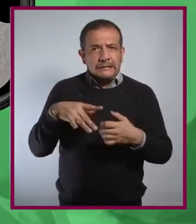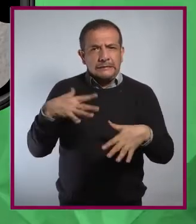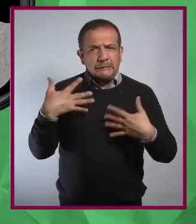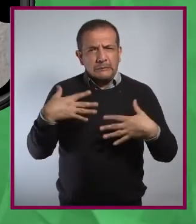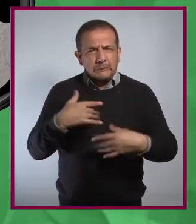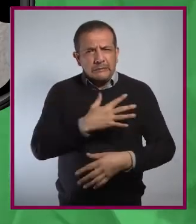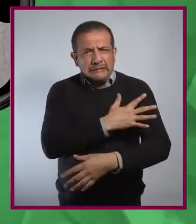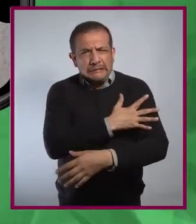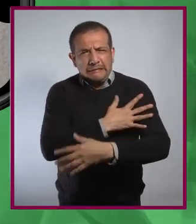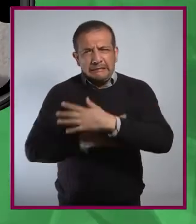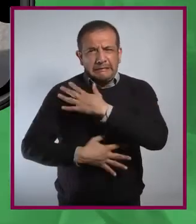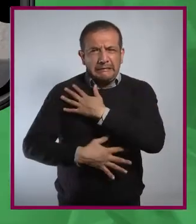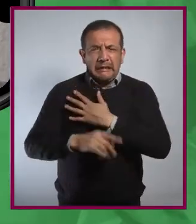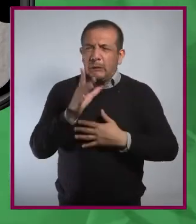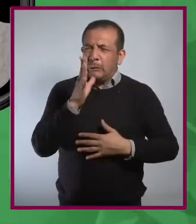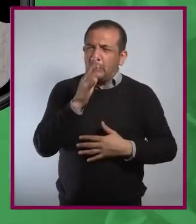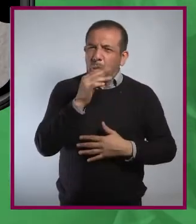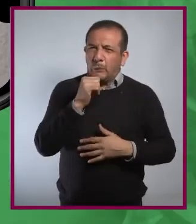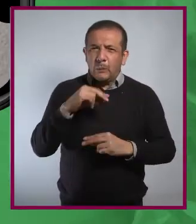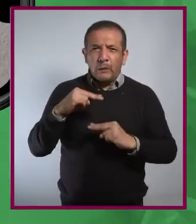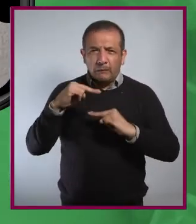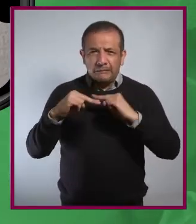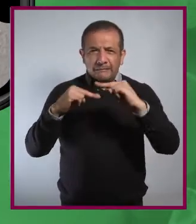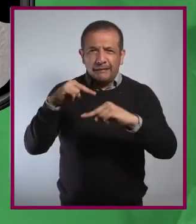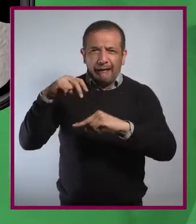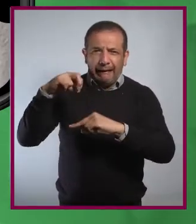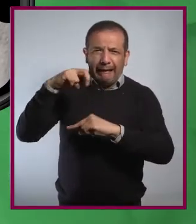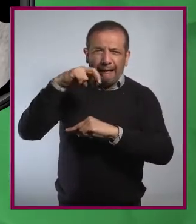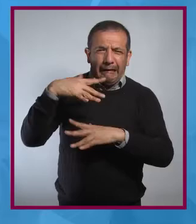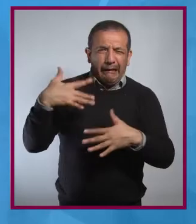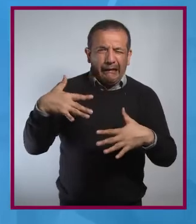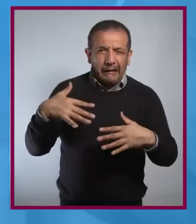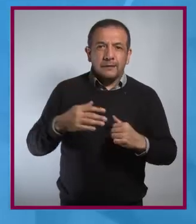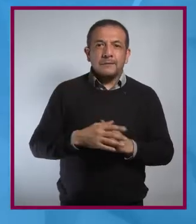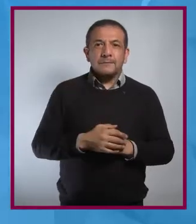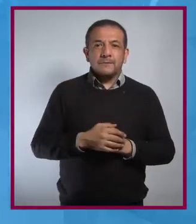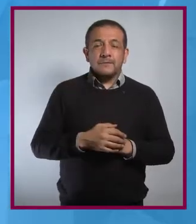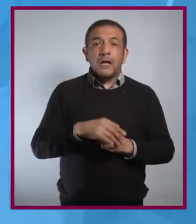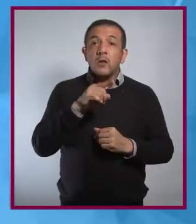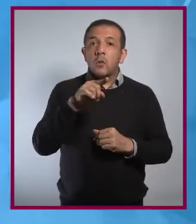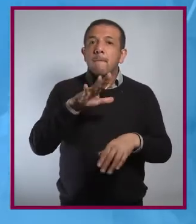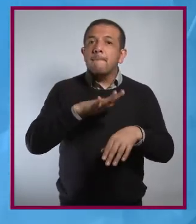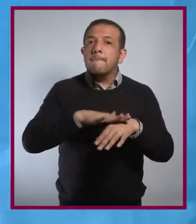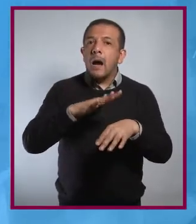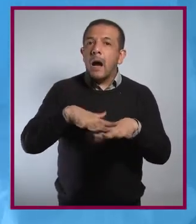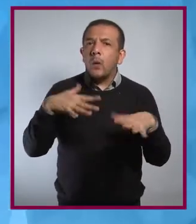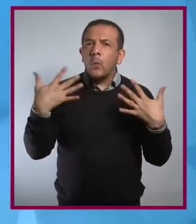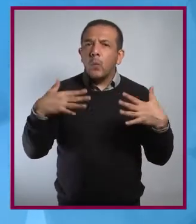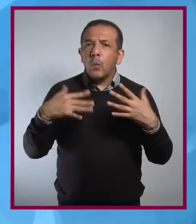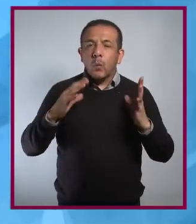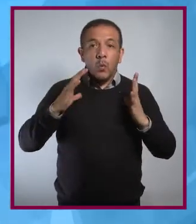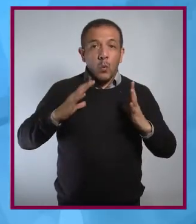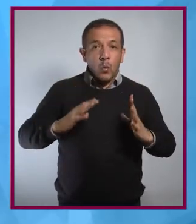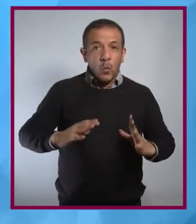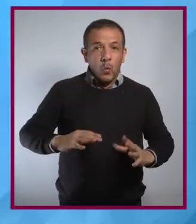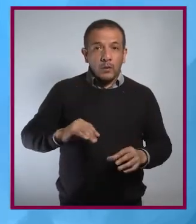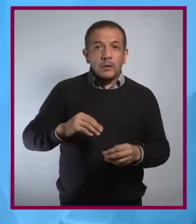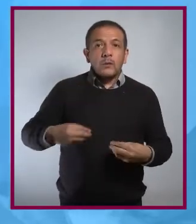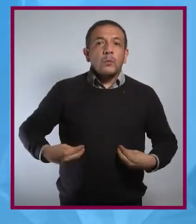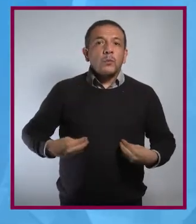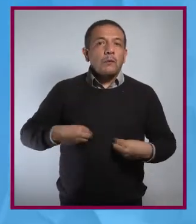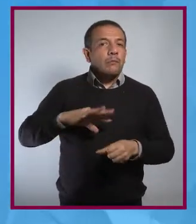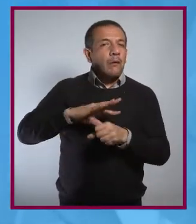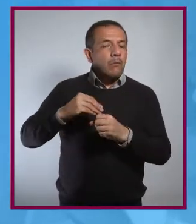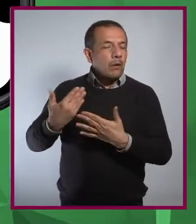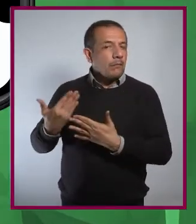los músculos, no puedo subir escaleras, me duelen bastante. ¿Qué es lo que más te ha dolido físicamente en toda